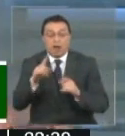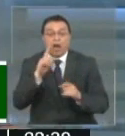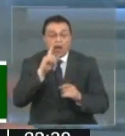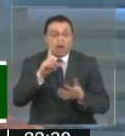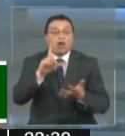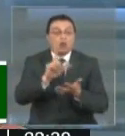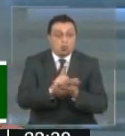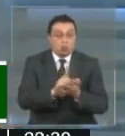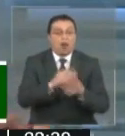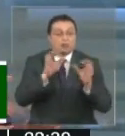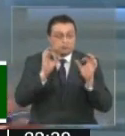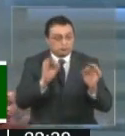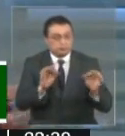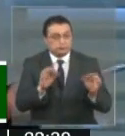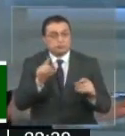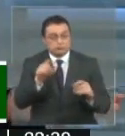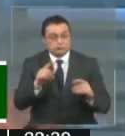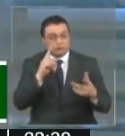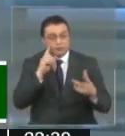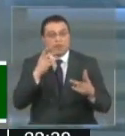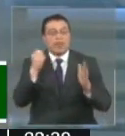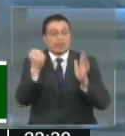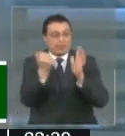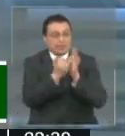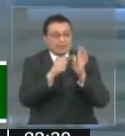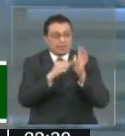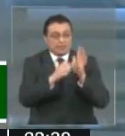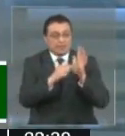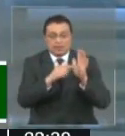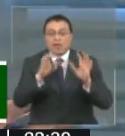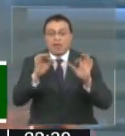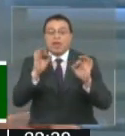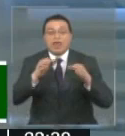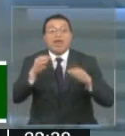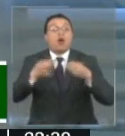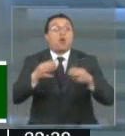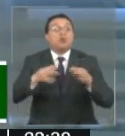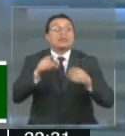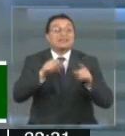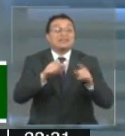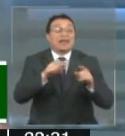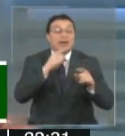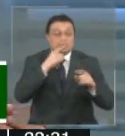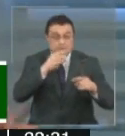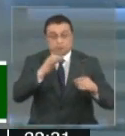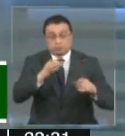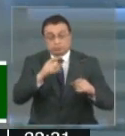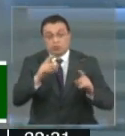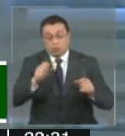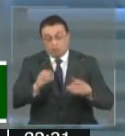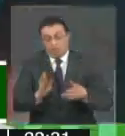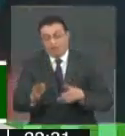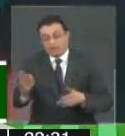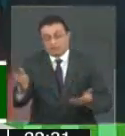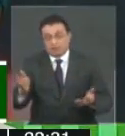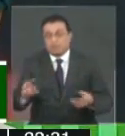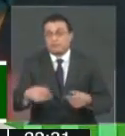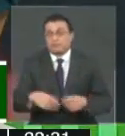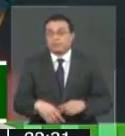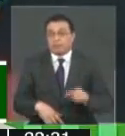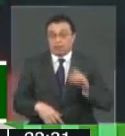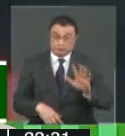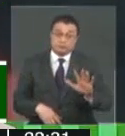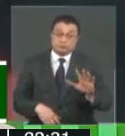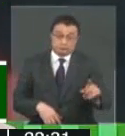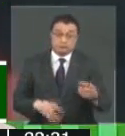instancias específicas y definidas a través de las entidades principalmente de justicia para poder avanzar en ese ámbito. Ahí le dejamos un tips.